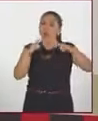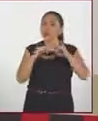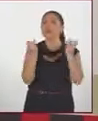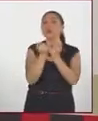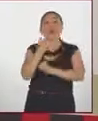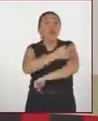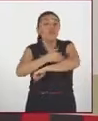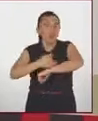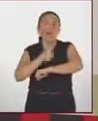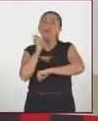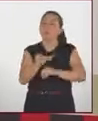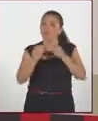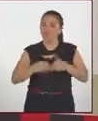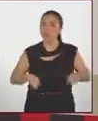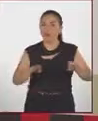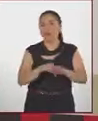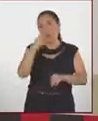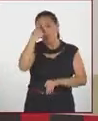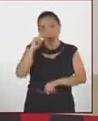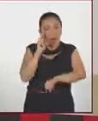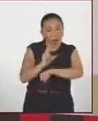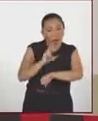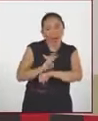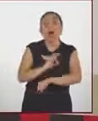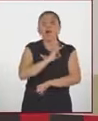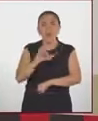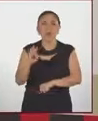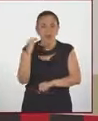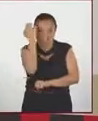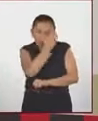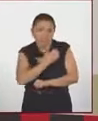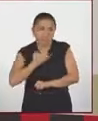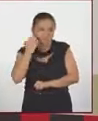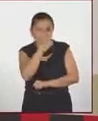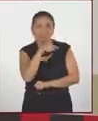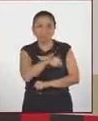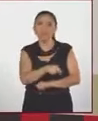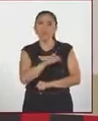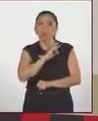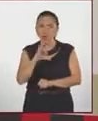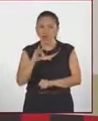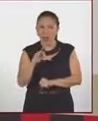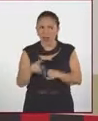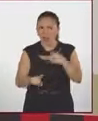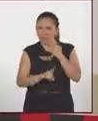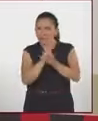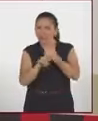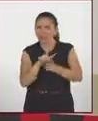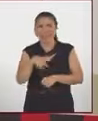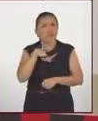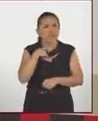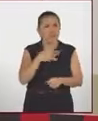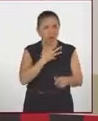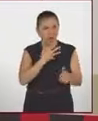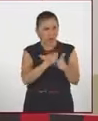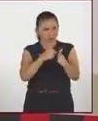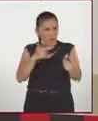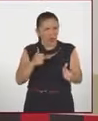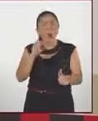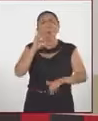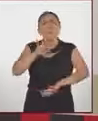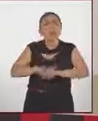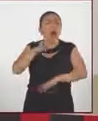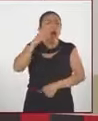importante para que podamos ver este tipo de retrasos si es que se presentan. La mayoría de las ocasiones